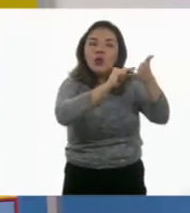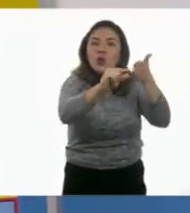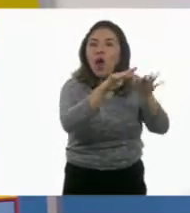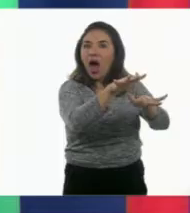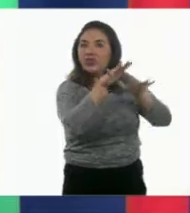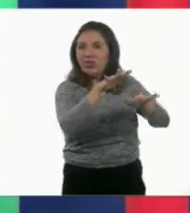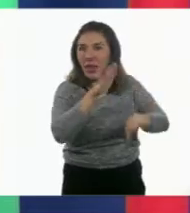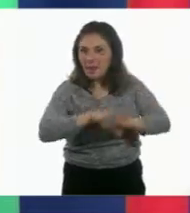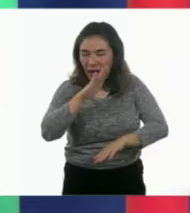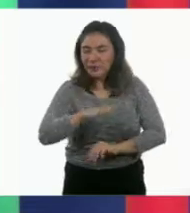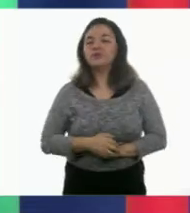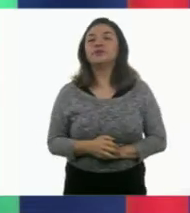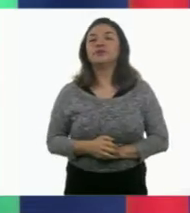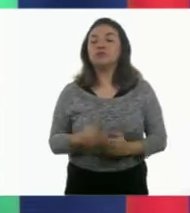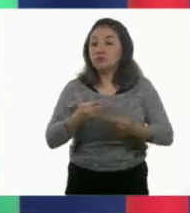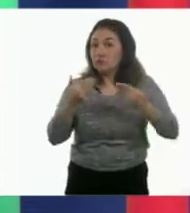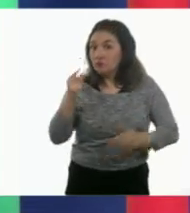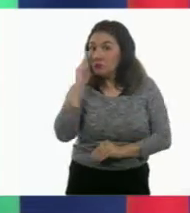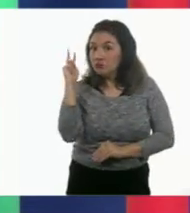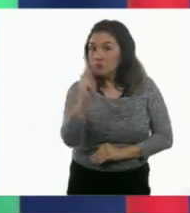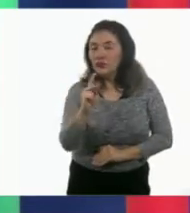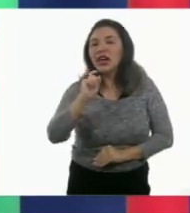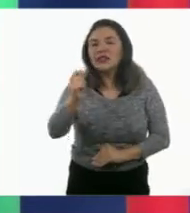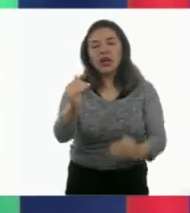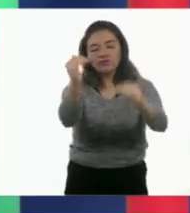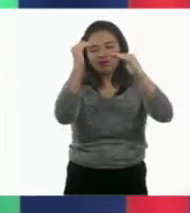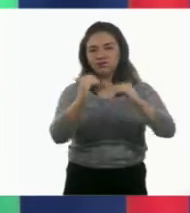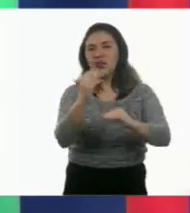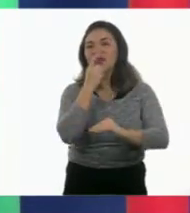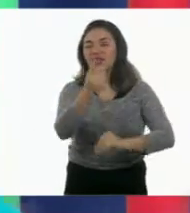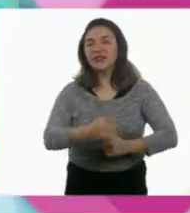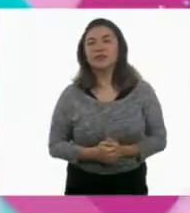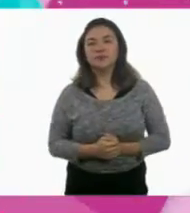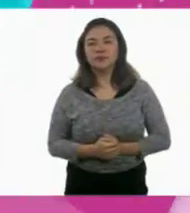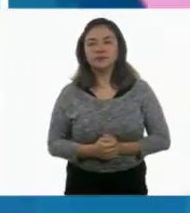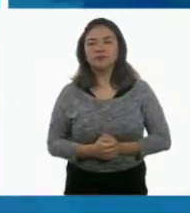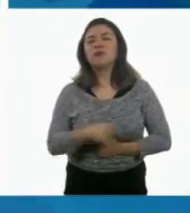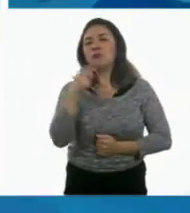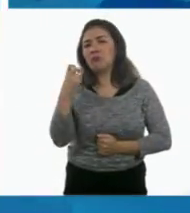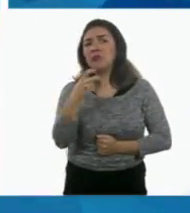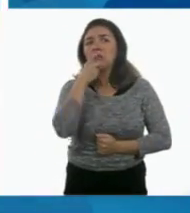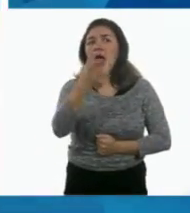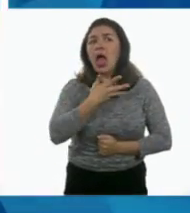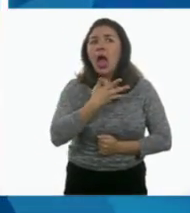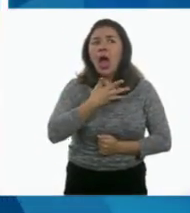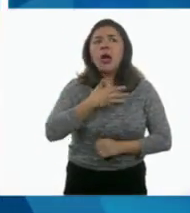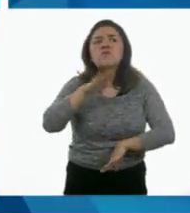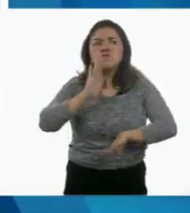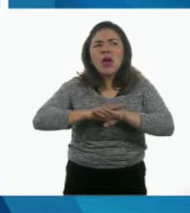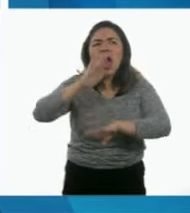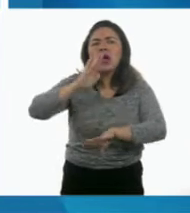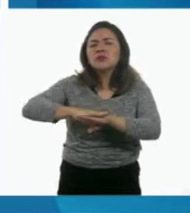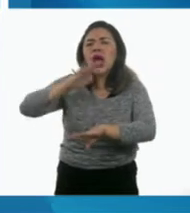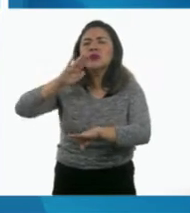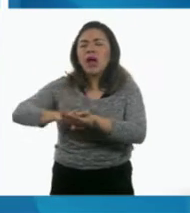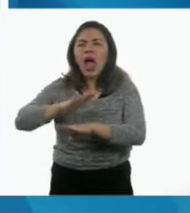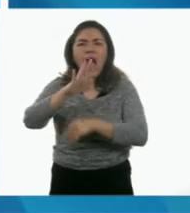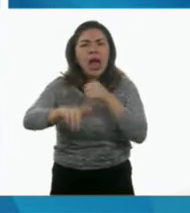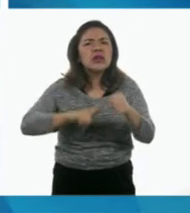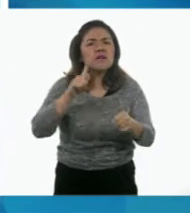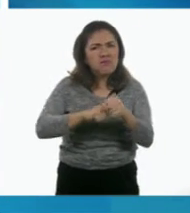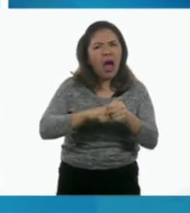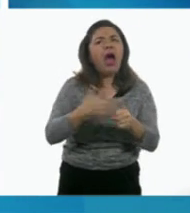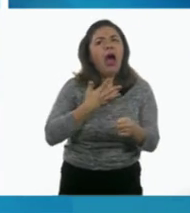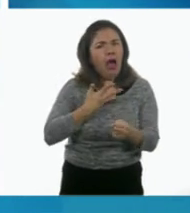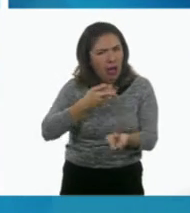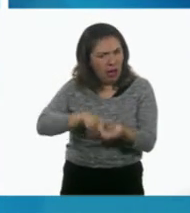Así es. Ahora observa lo que sigue en el texto. Explica que hay más partes, hay más seres